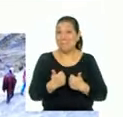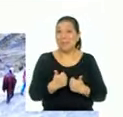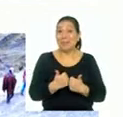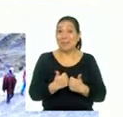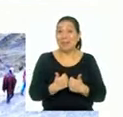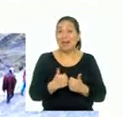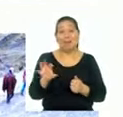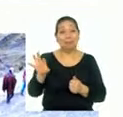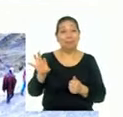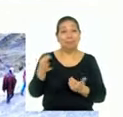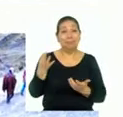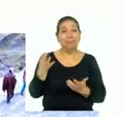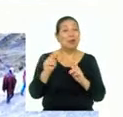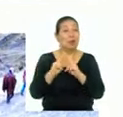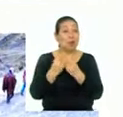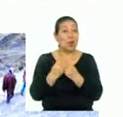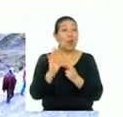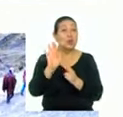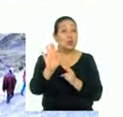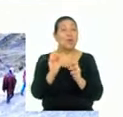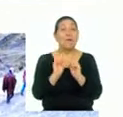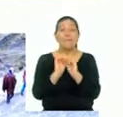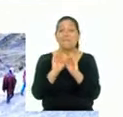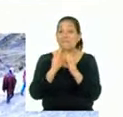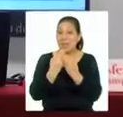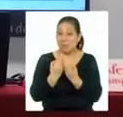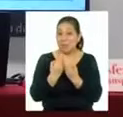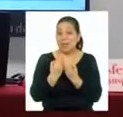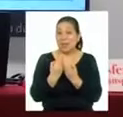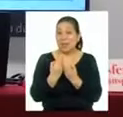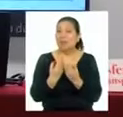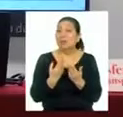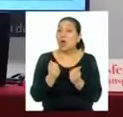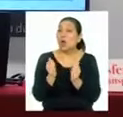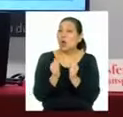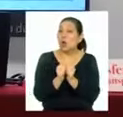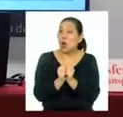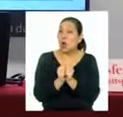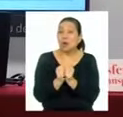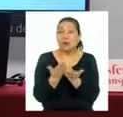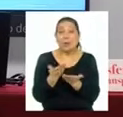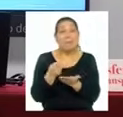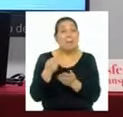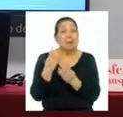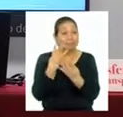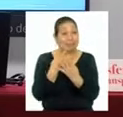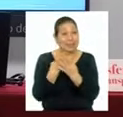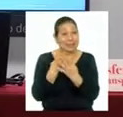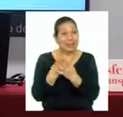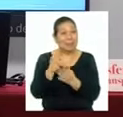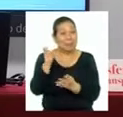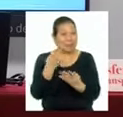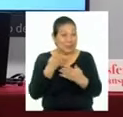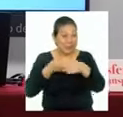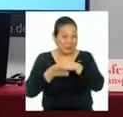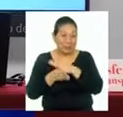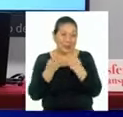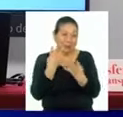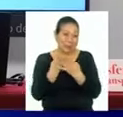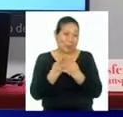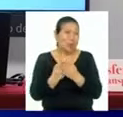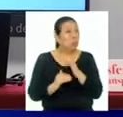fueron reunidas con su familia. En relación con el sistema penitenciario, ustedes